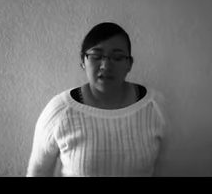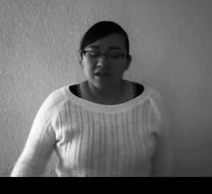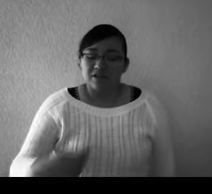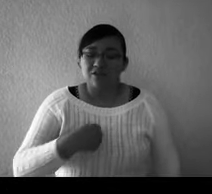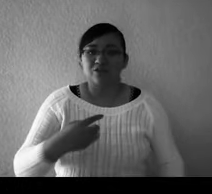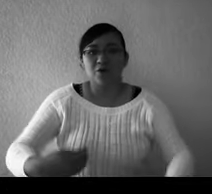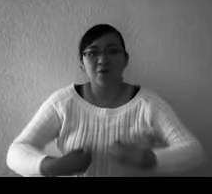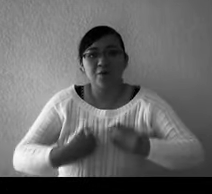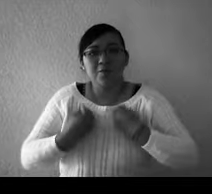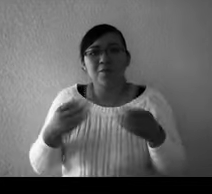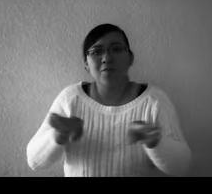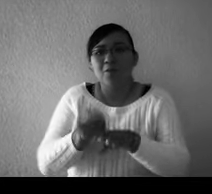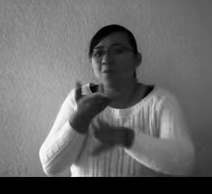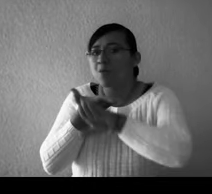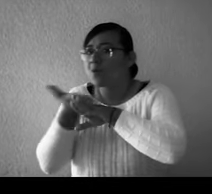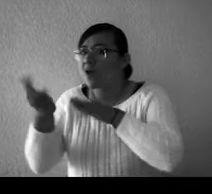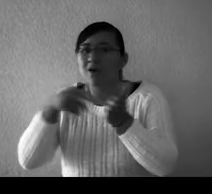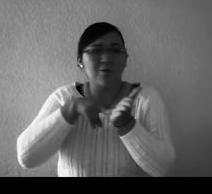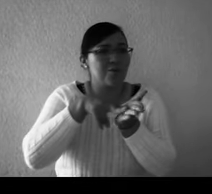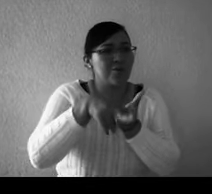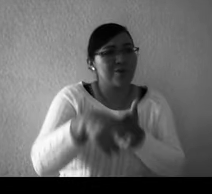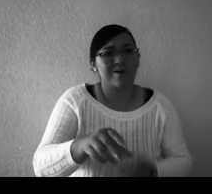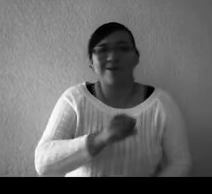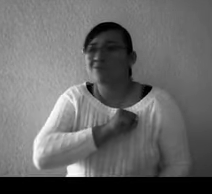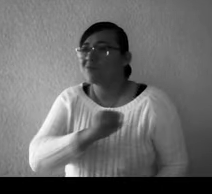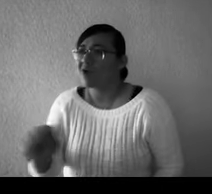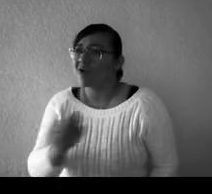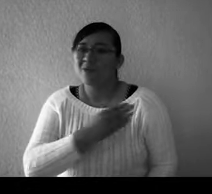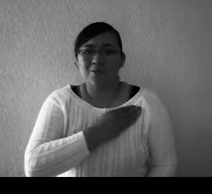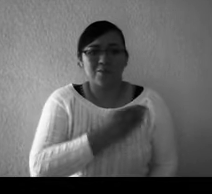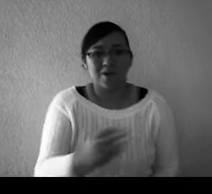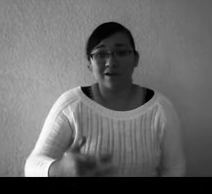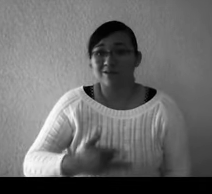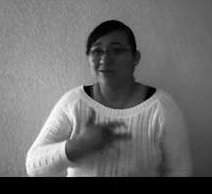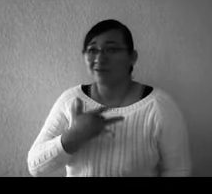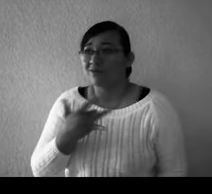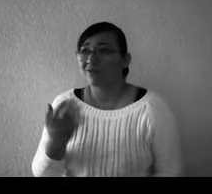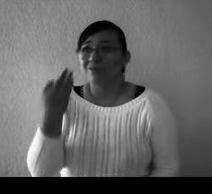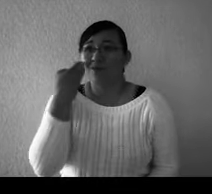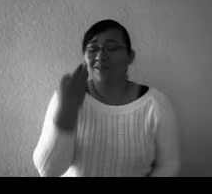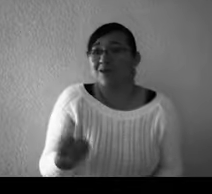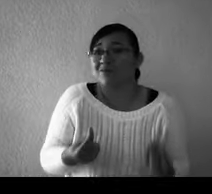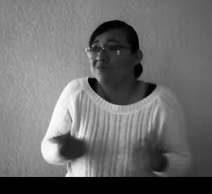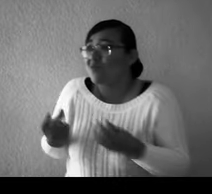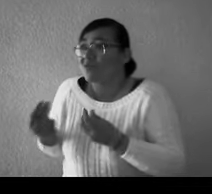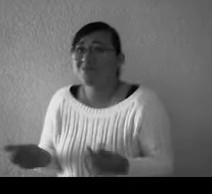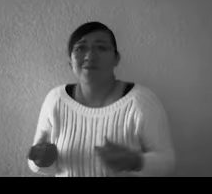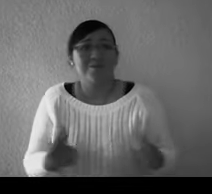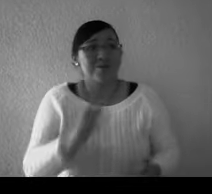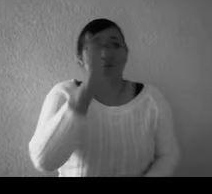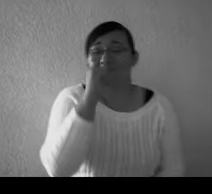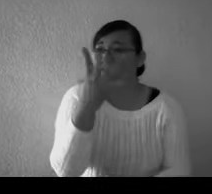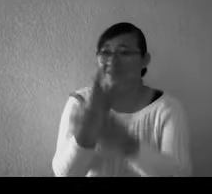verdad? Y estoy viviendo en blanco y negro, y soy una bomba de tiempo de mí.